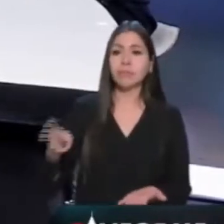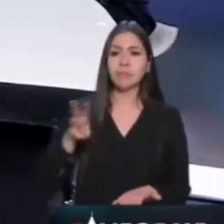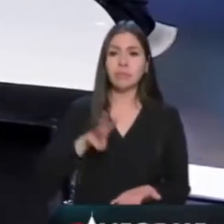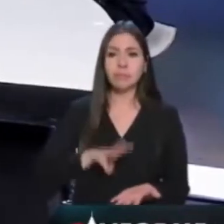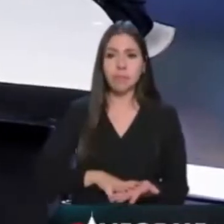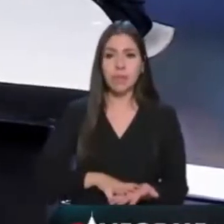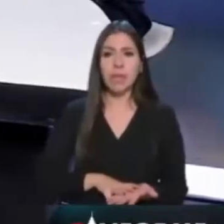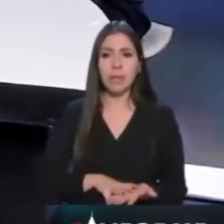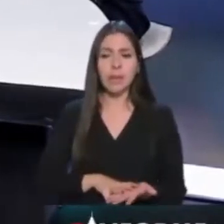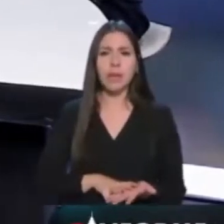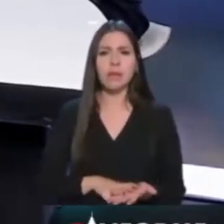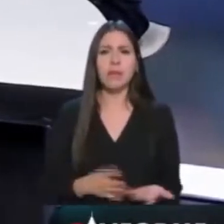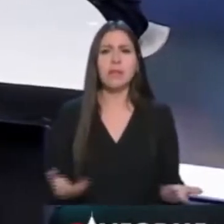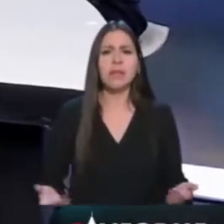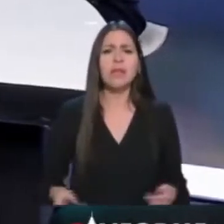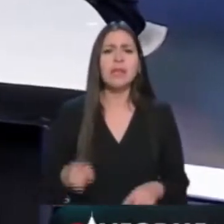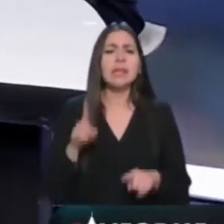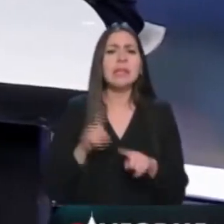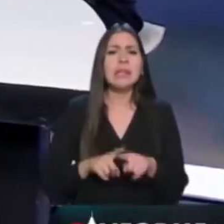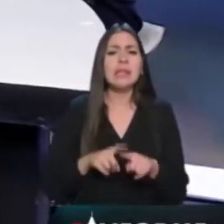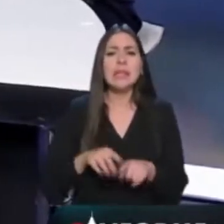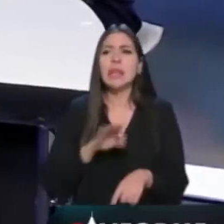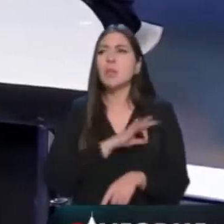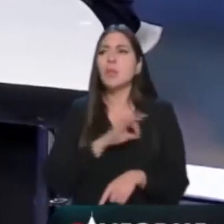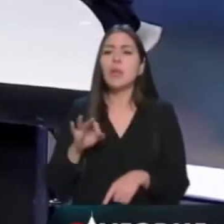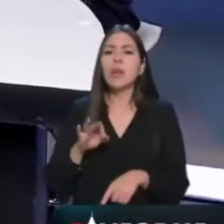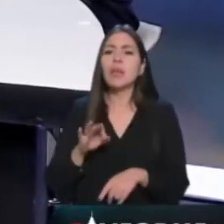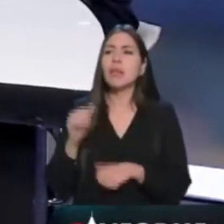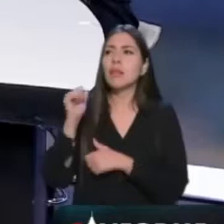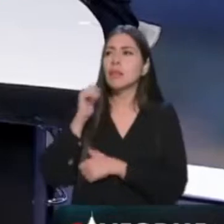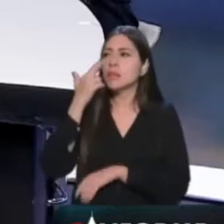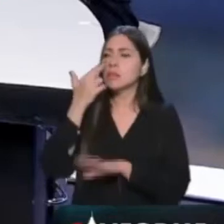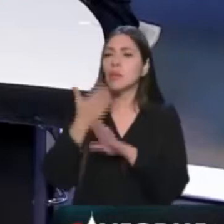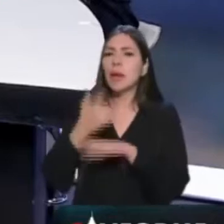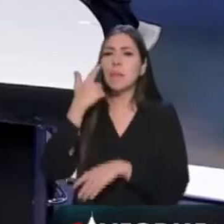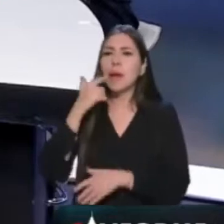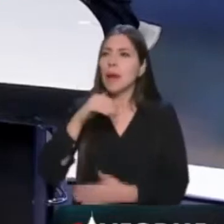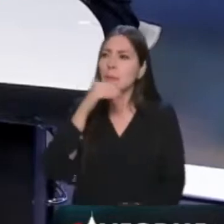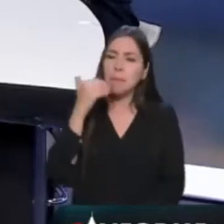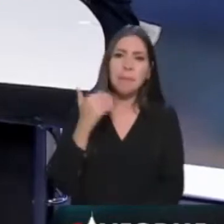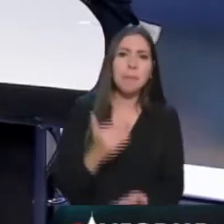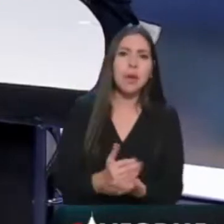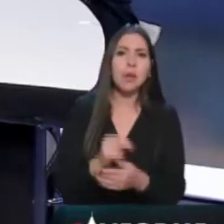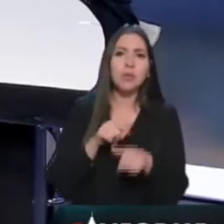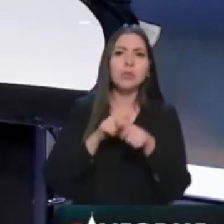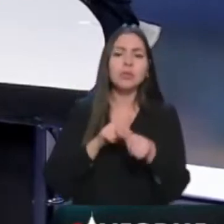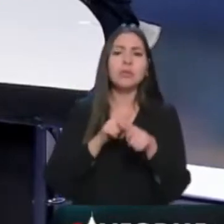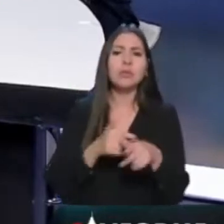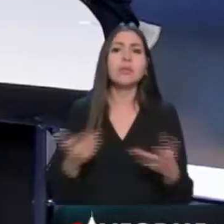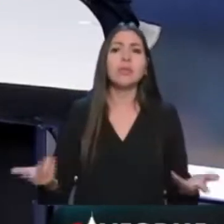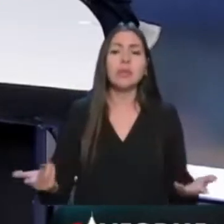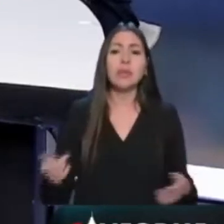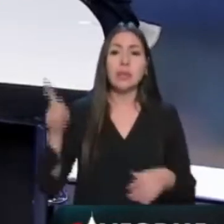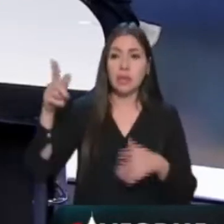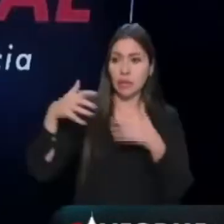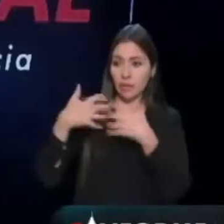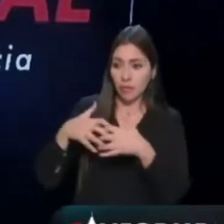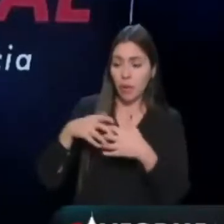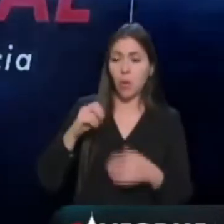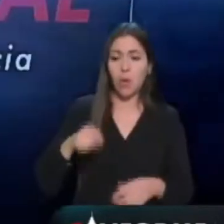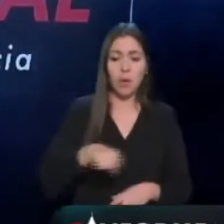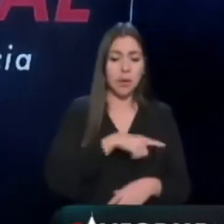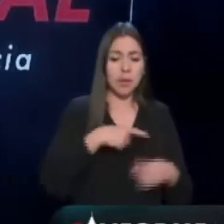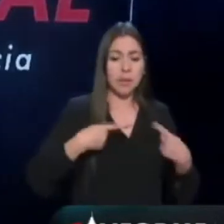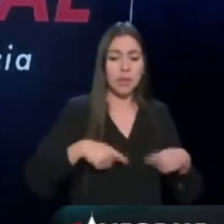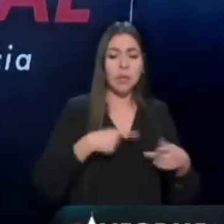de quién está el detener esta situación? Ya vimos lo que pasa con la industria. ¿Está en manos de ellos o de nosotros los consumidores? Yo creo que es